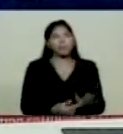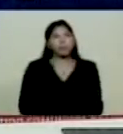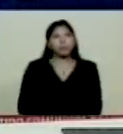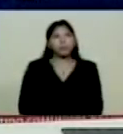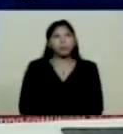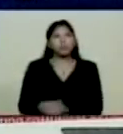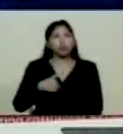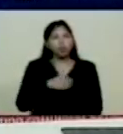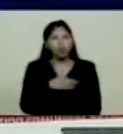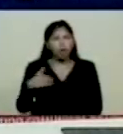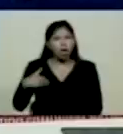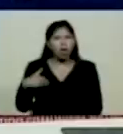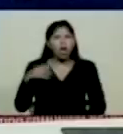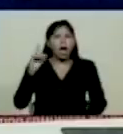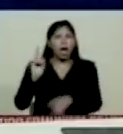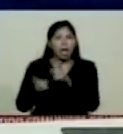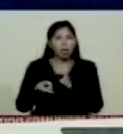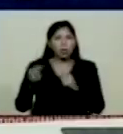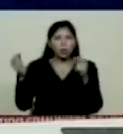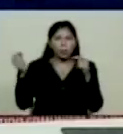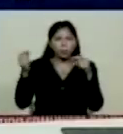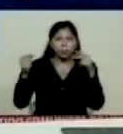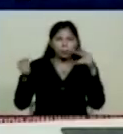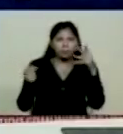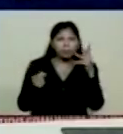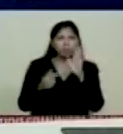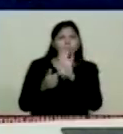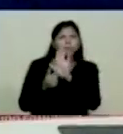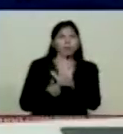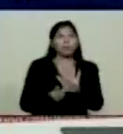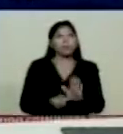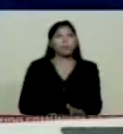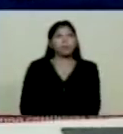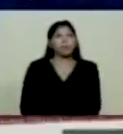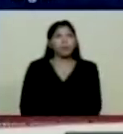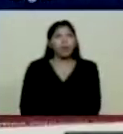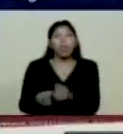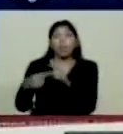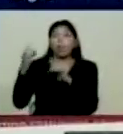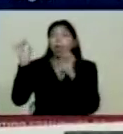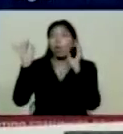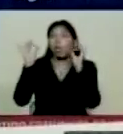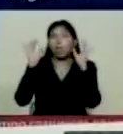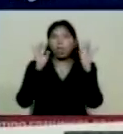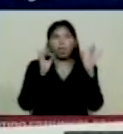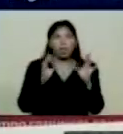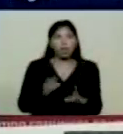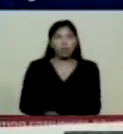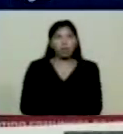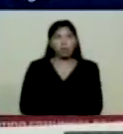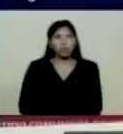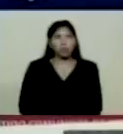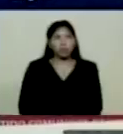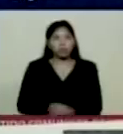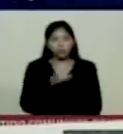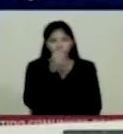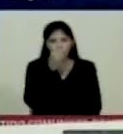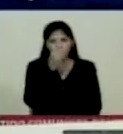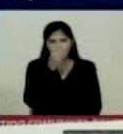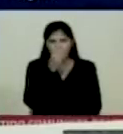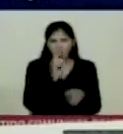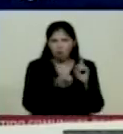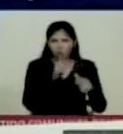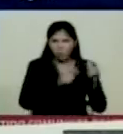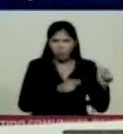quiero hacer algunas precisiones para que después no estén inventando cosas. Ya están cantando fraude por ahí, qué